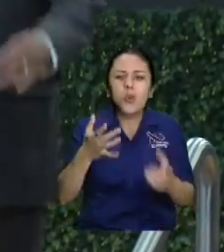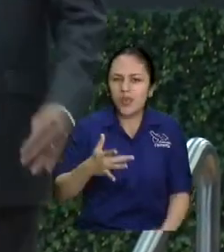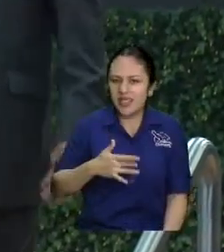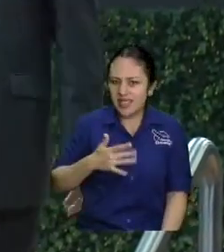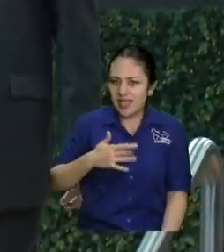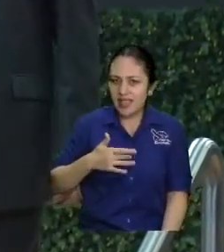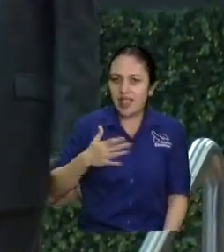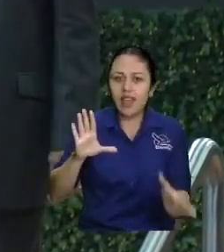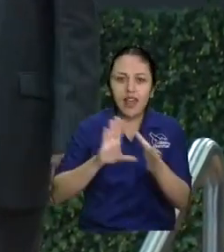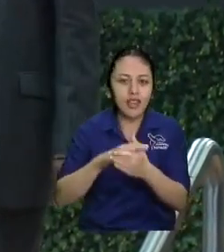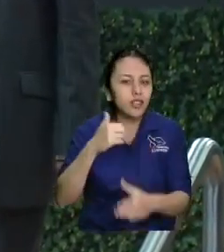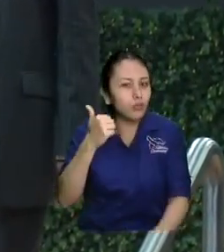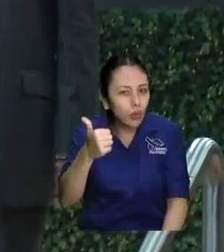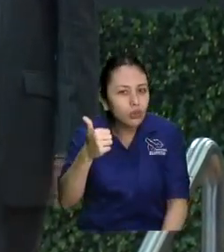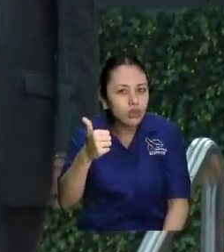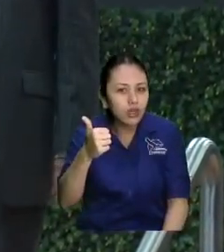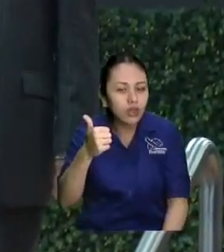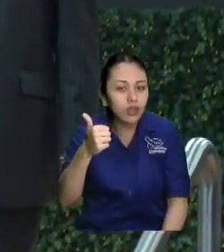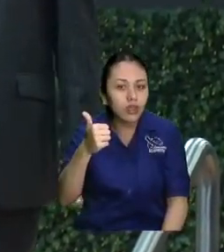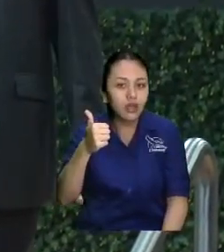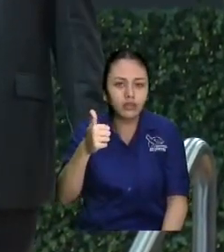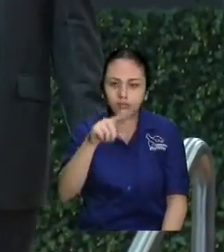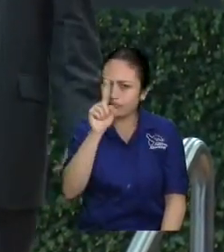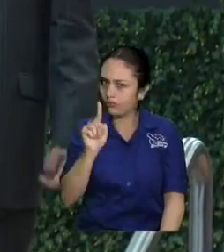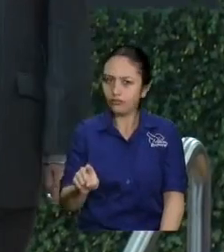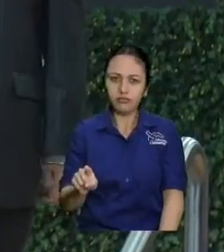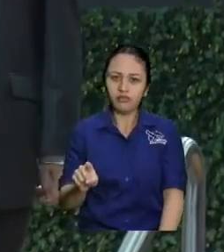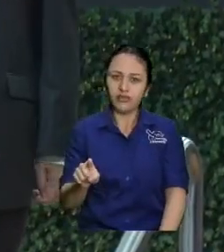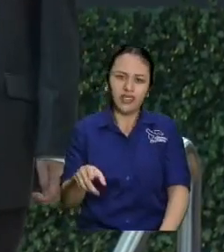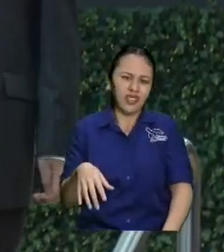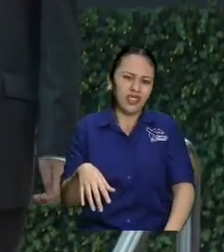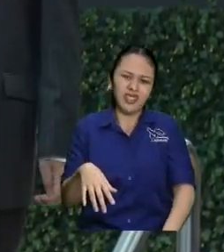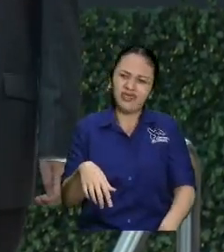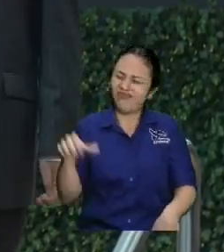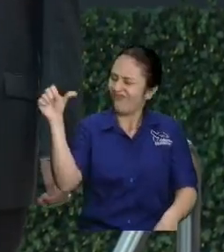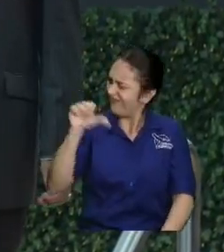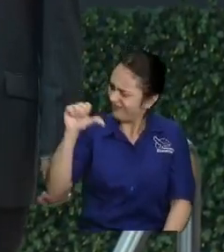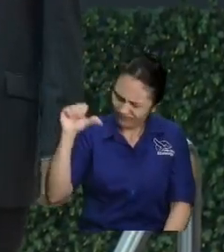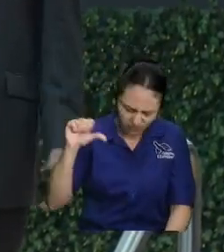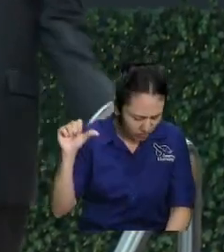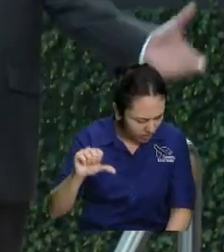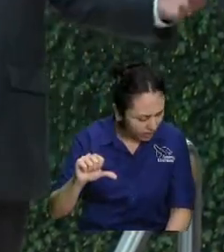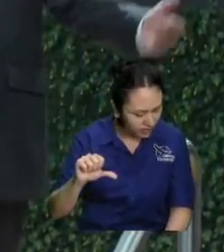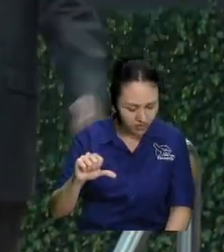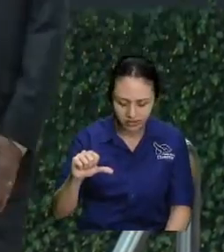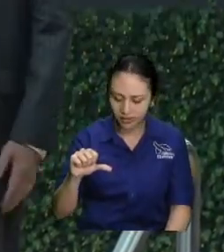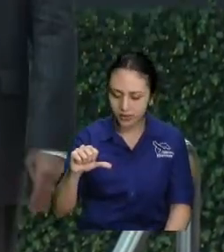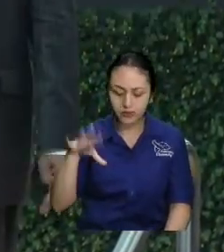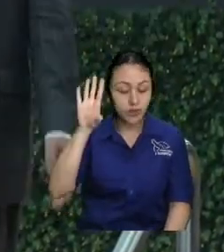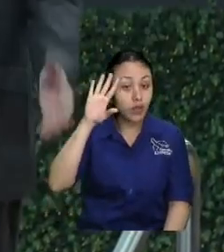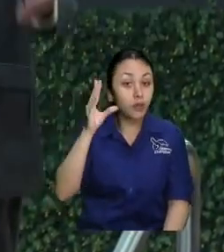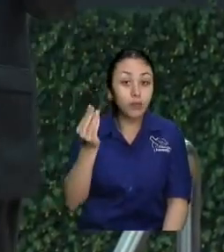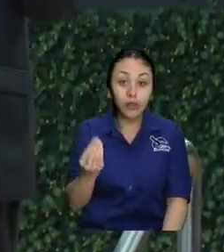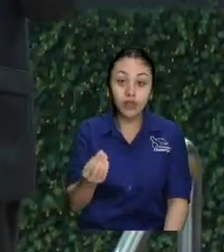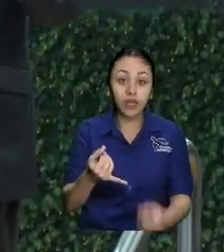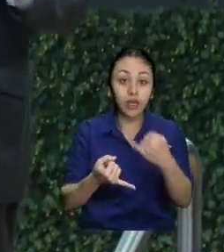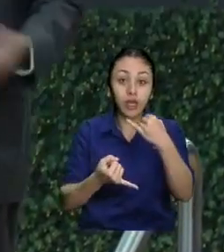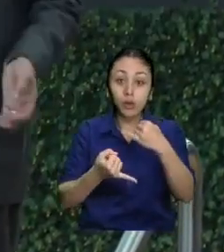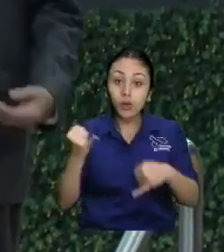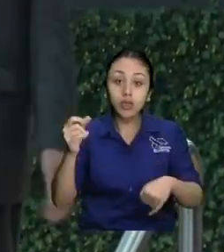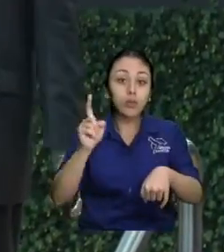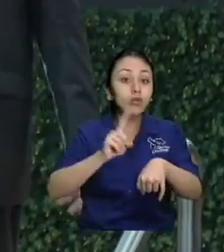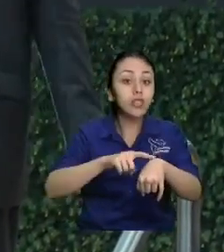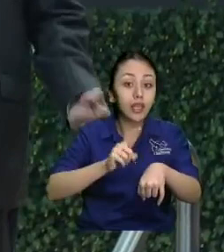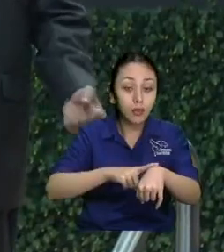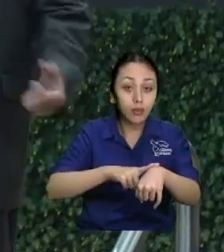¿Cómo cree que se ha sentido la señora? Echa pedazos, hermano. Si lo último que tuvieron, el último